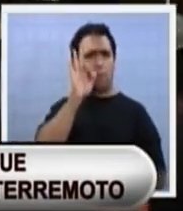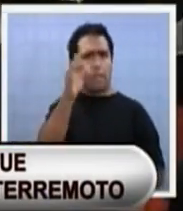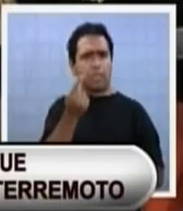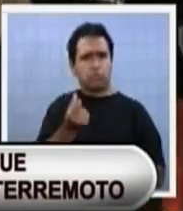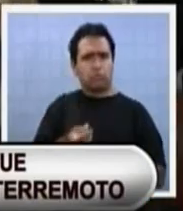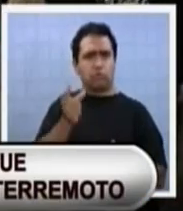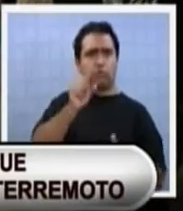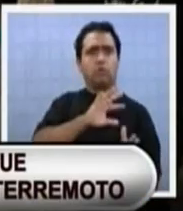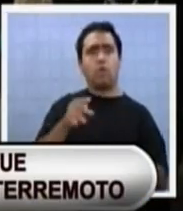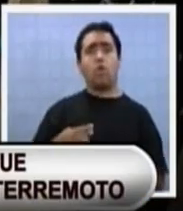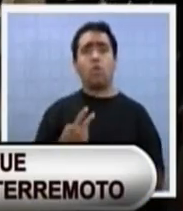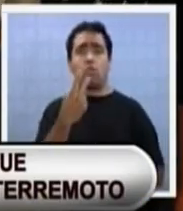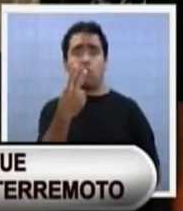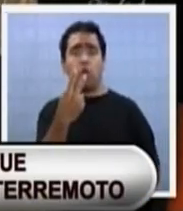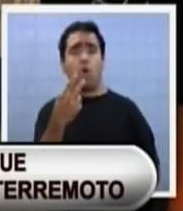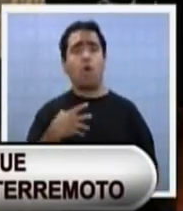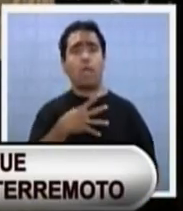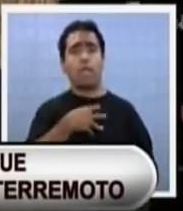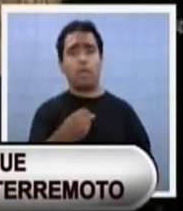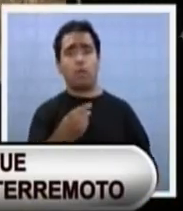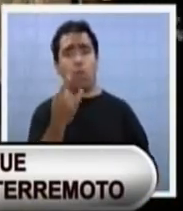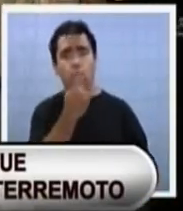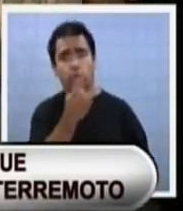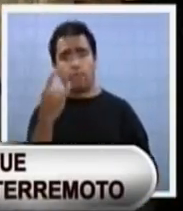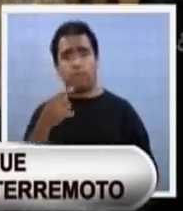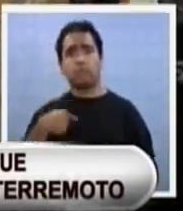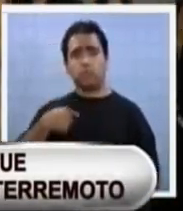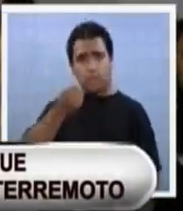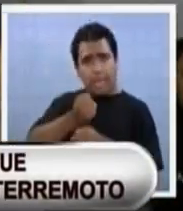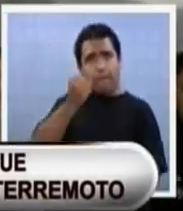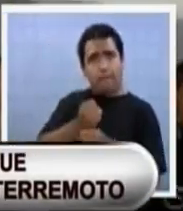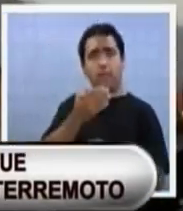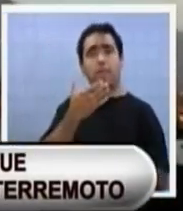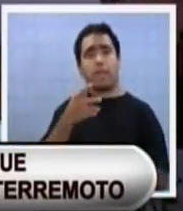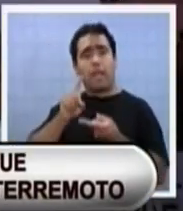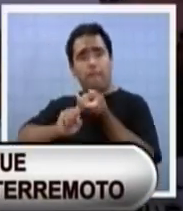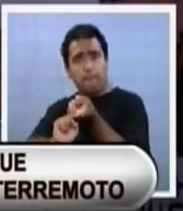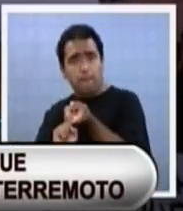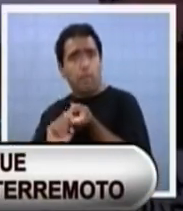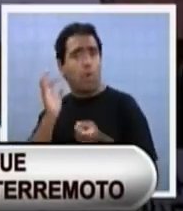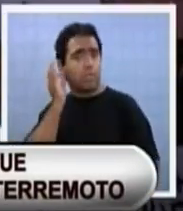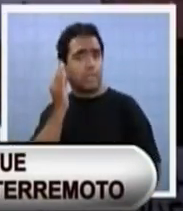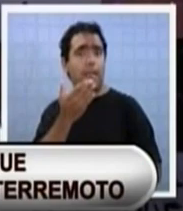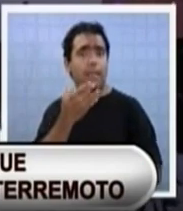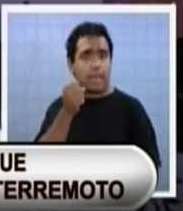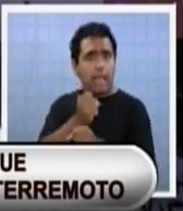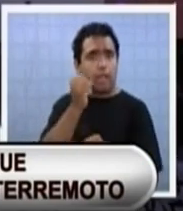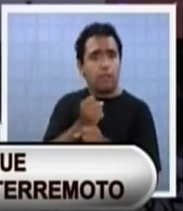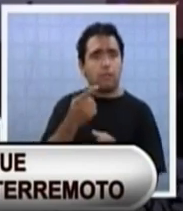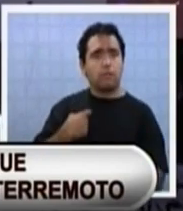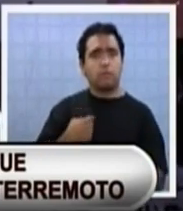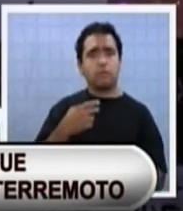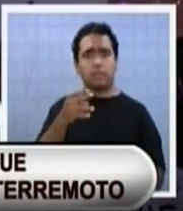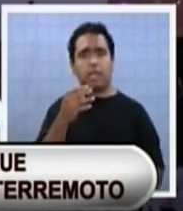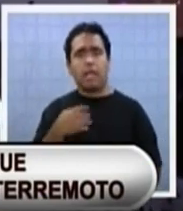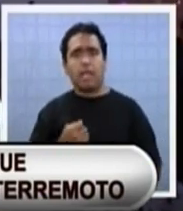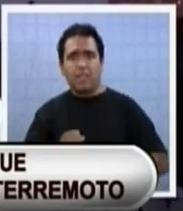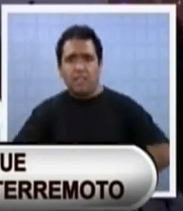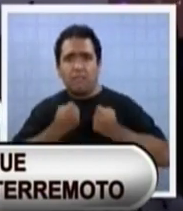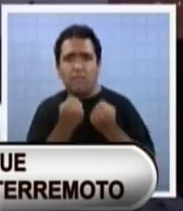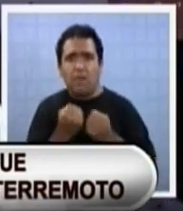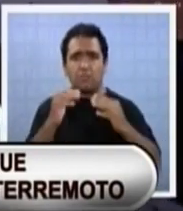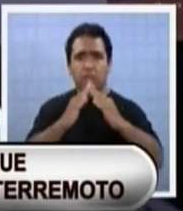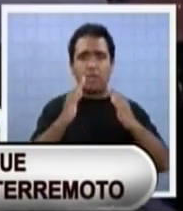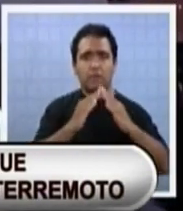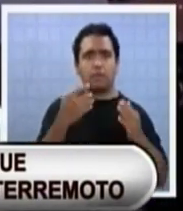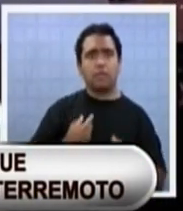tengo dos niños en la universidad, trabajo yo y mi esposa, me ha costado mucho, recién estoy terminando mi casa. Entonces, y desgraciadamente